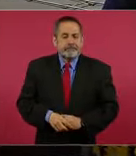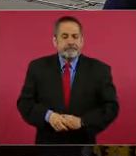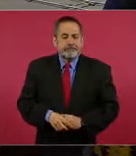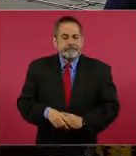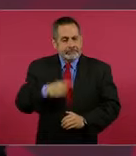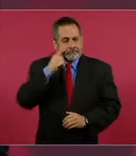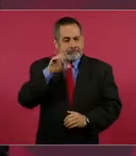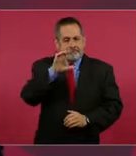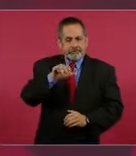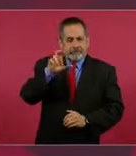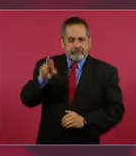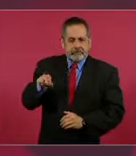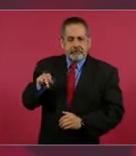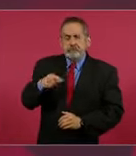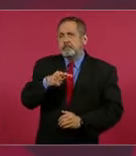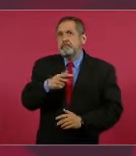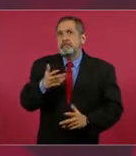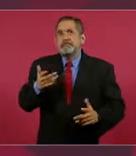Cancún